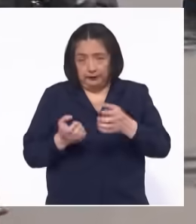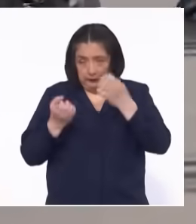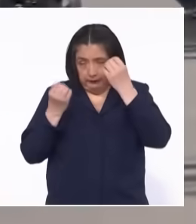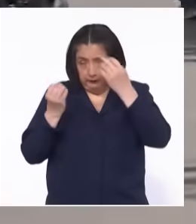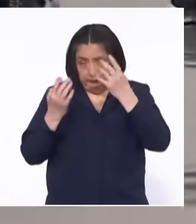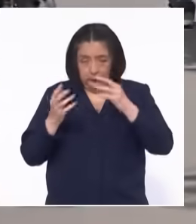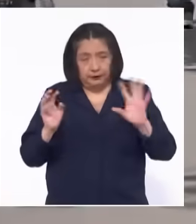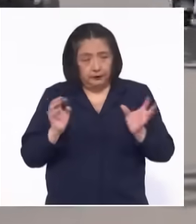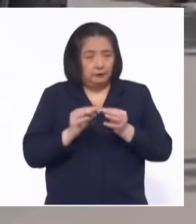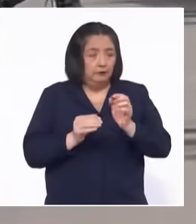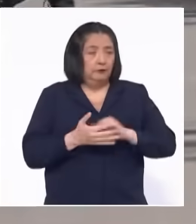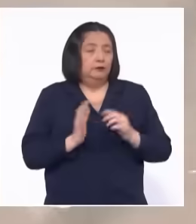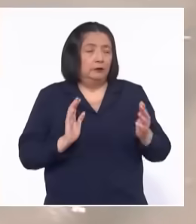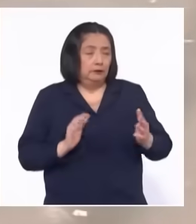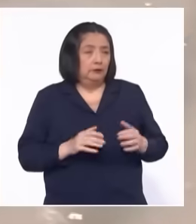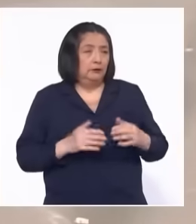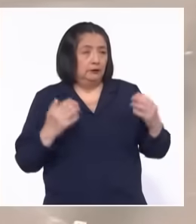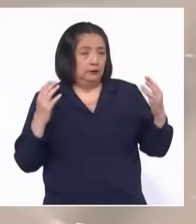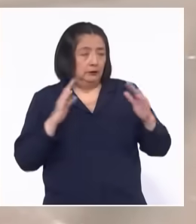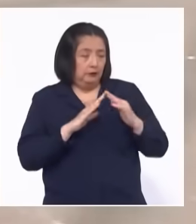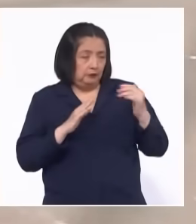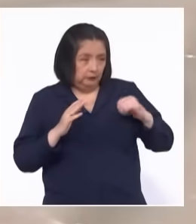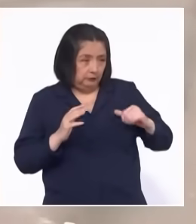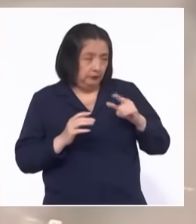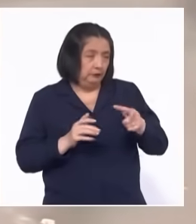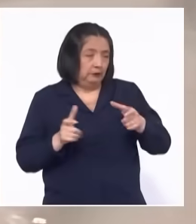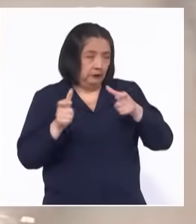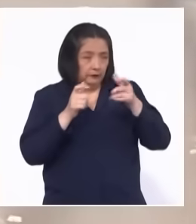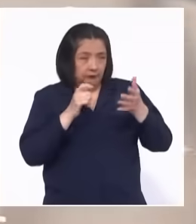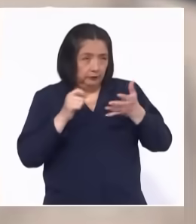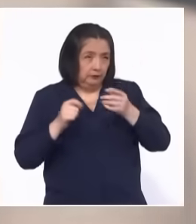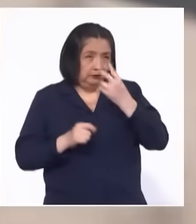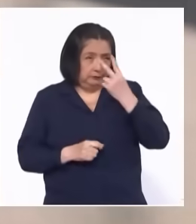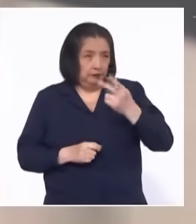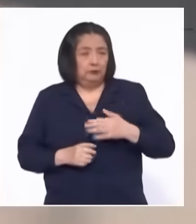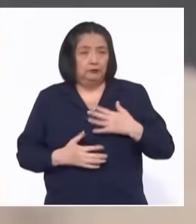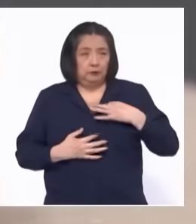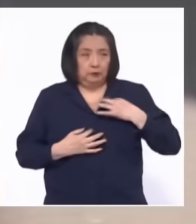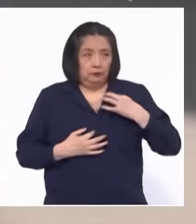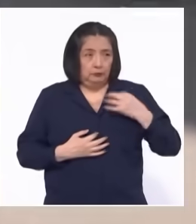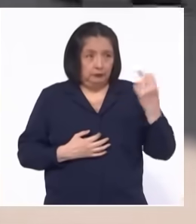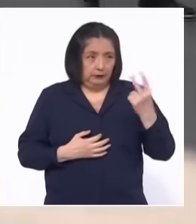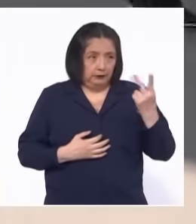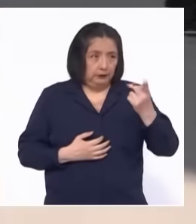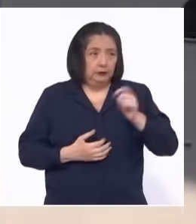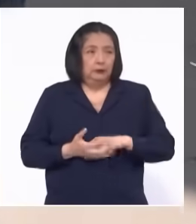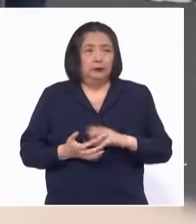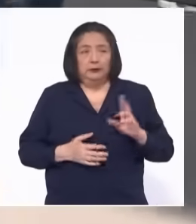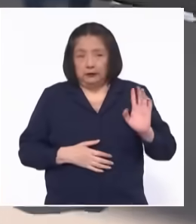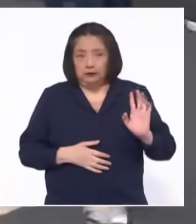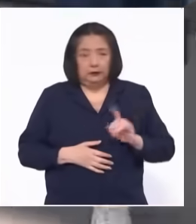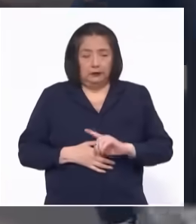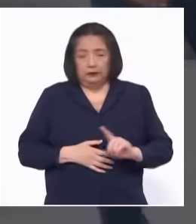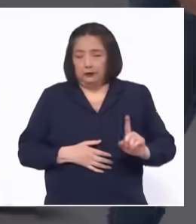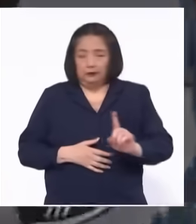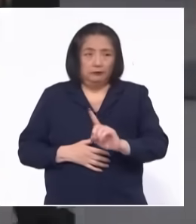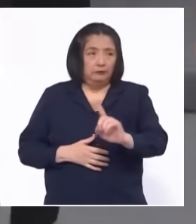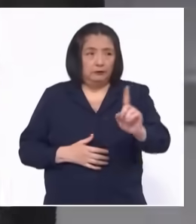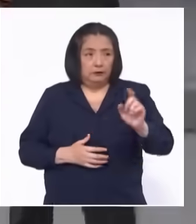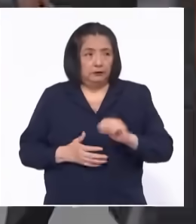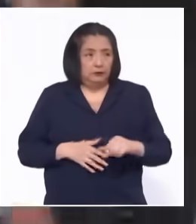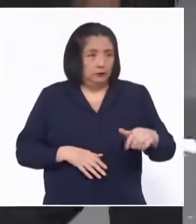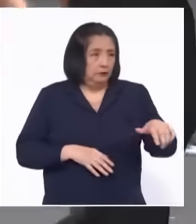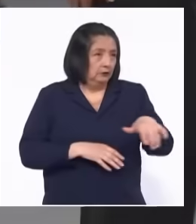información, miembros de fiscalización como el que vemos, el caballero de Polo Verde, están andando por las calles, los